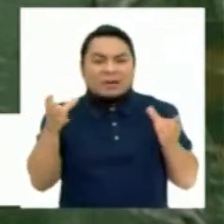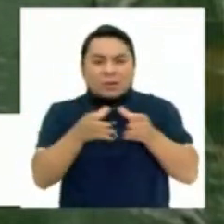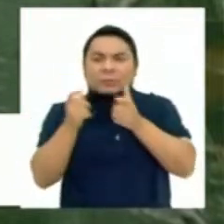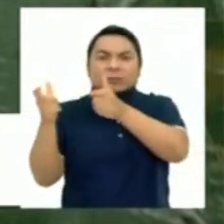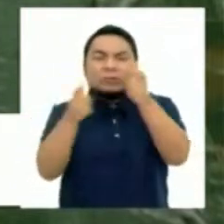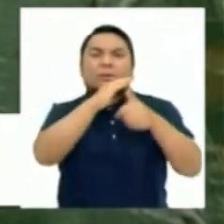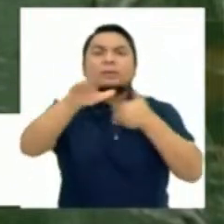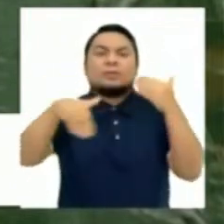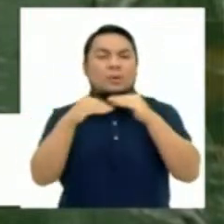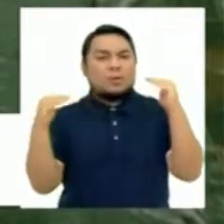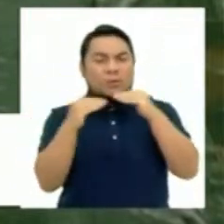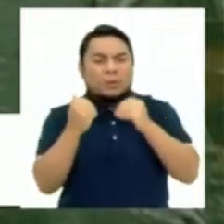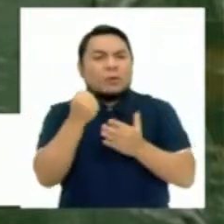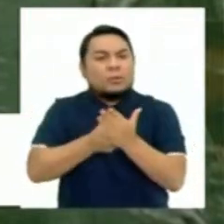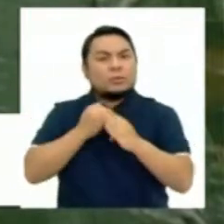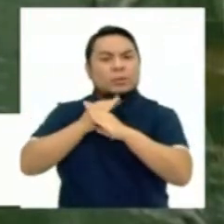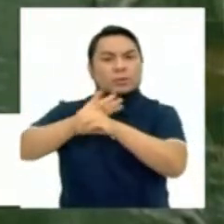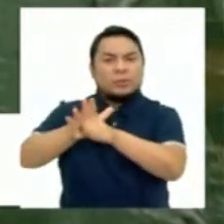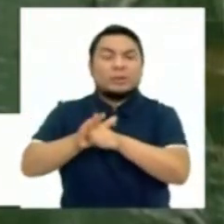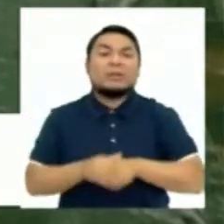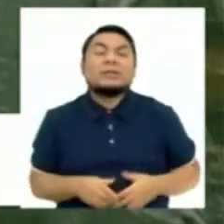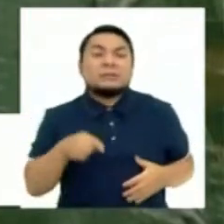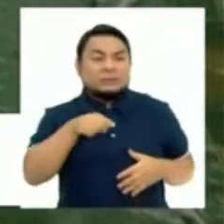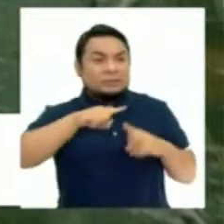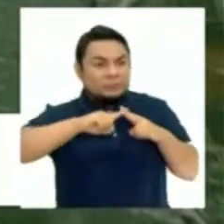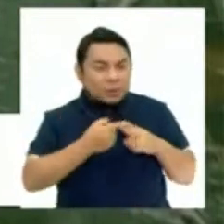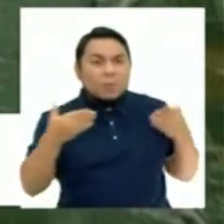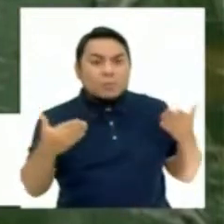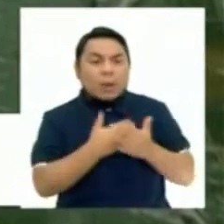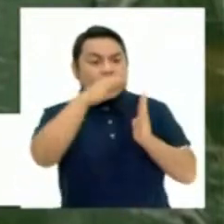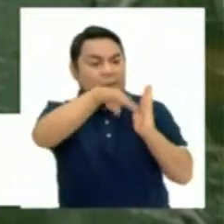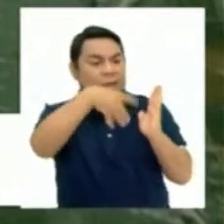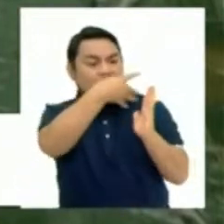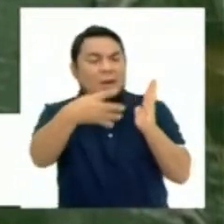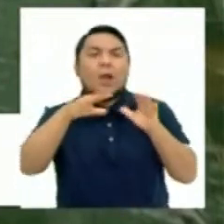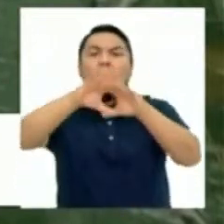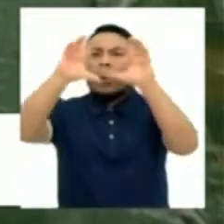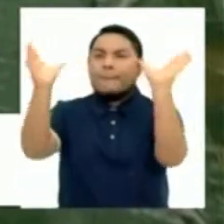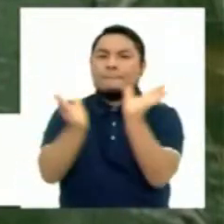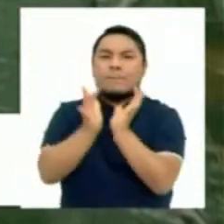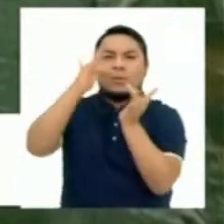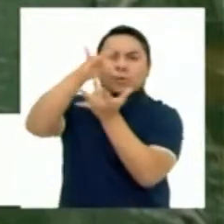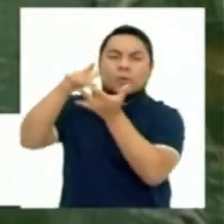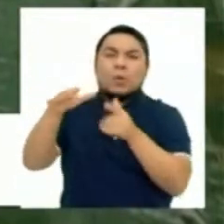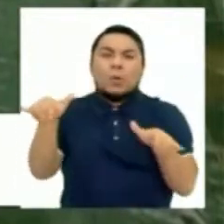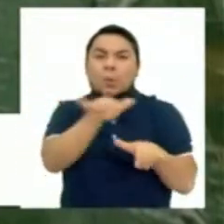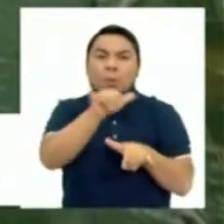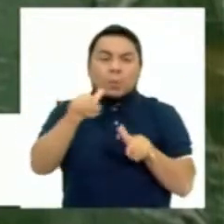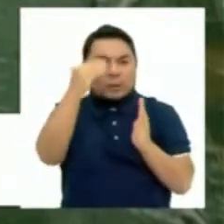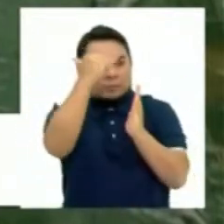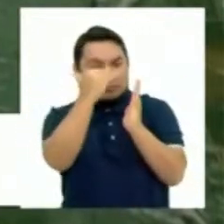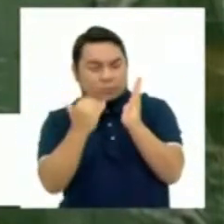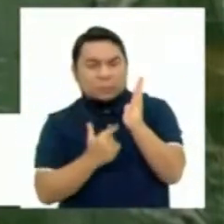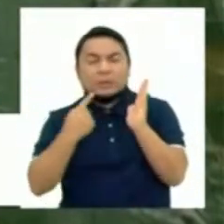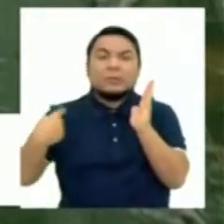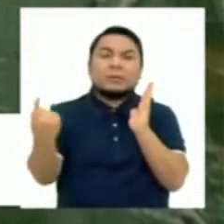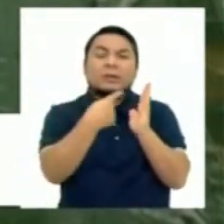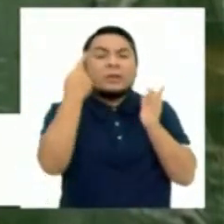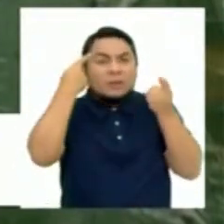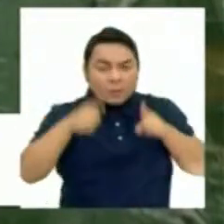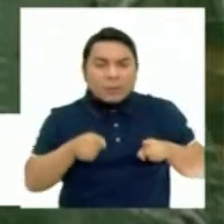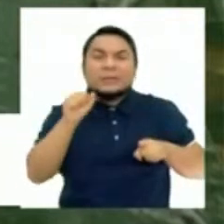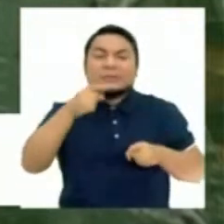la COVID-19. La iniciativa de una nueva agenda global debería comprender